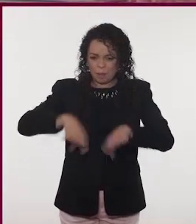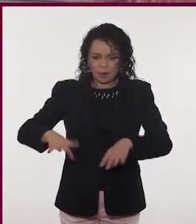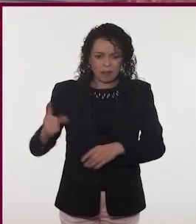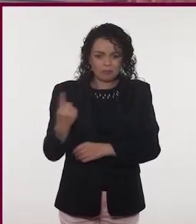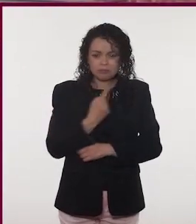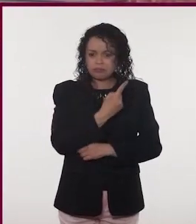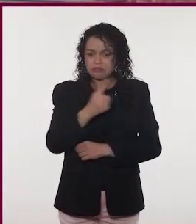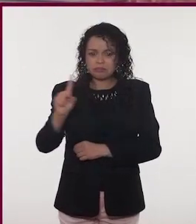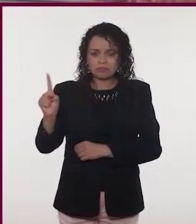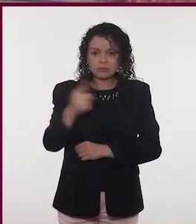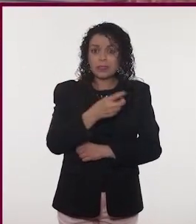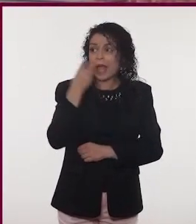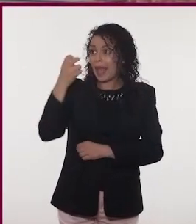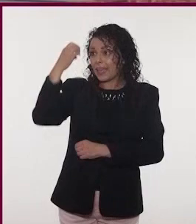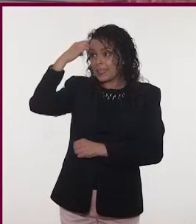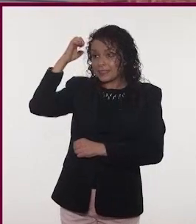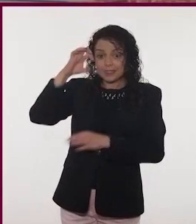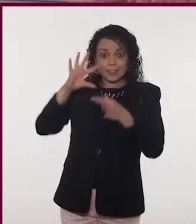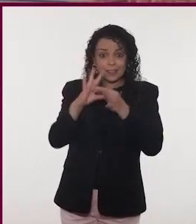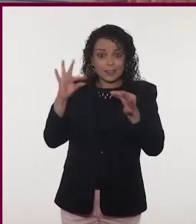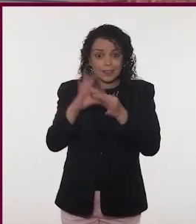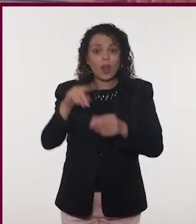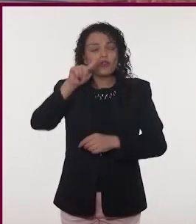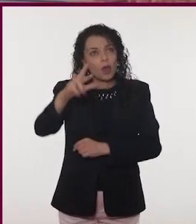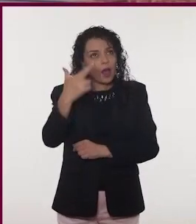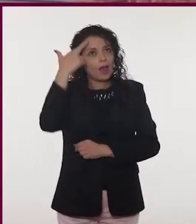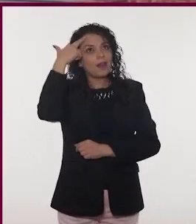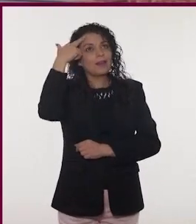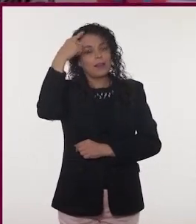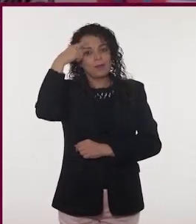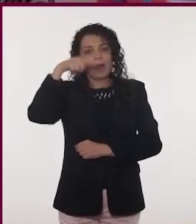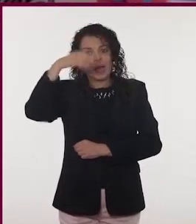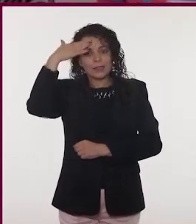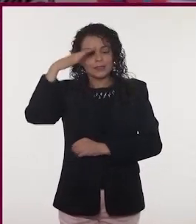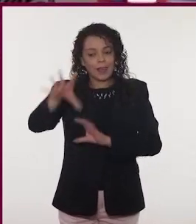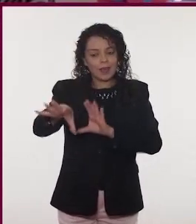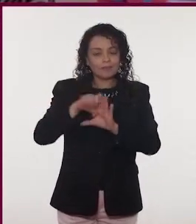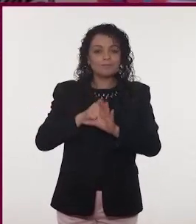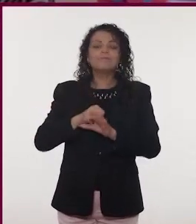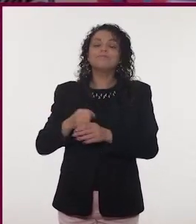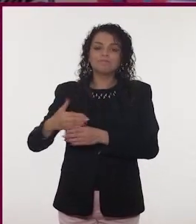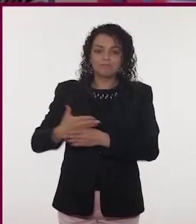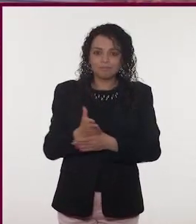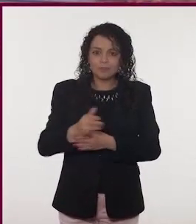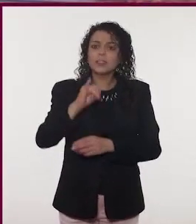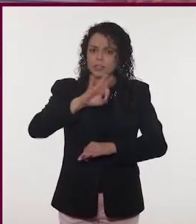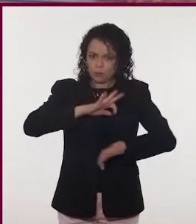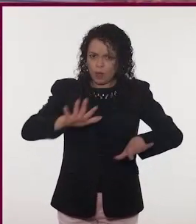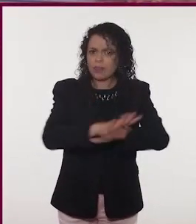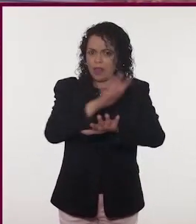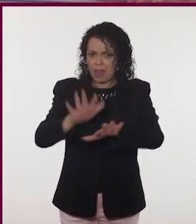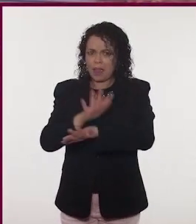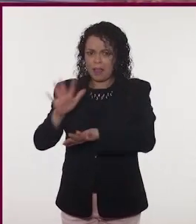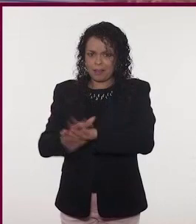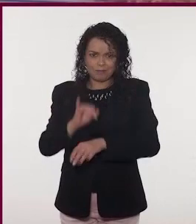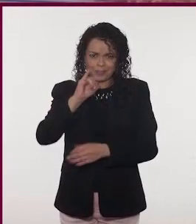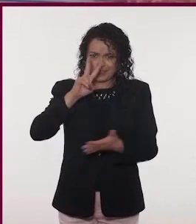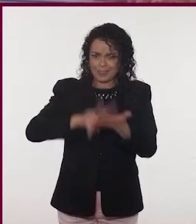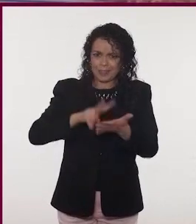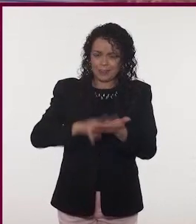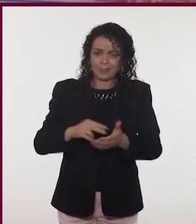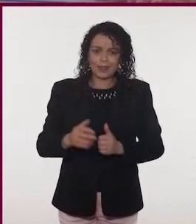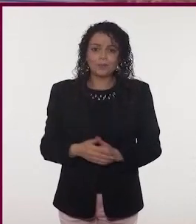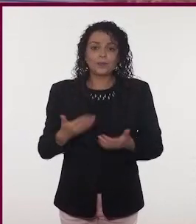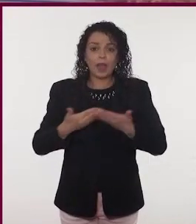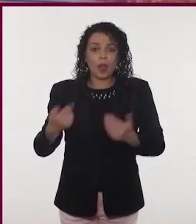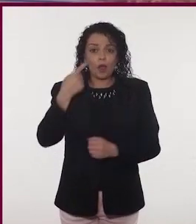recuerda todas estas experiencias que nos han compartido. ¡Sí se vale cambiar el rumbo! Acompáñenme con nuestra